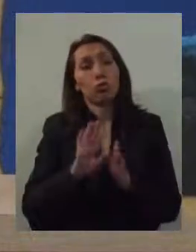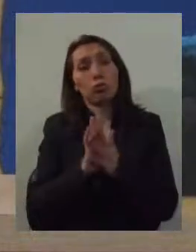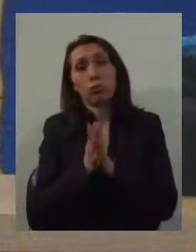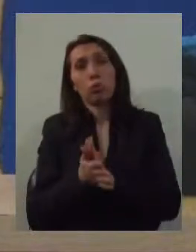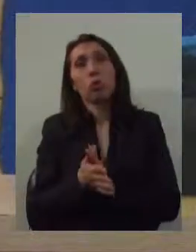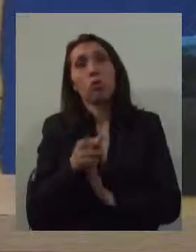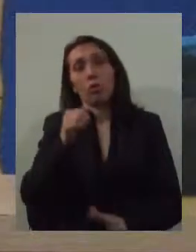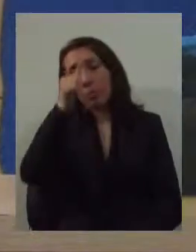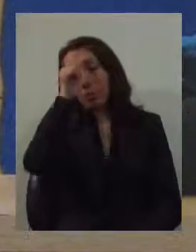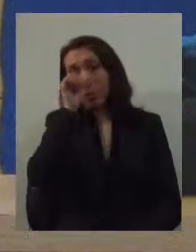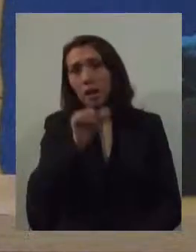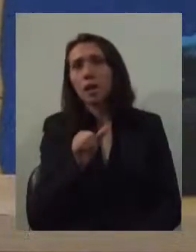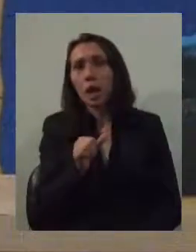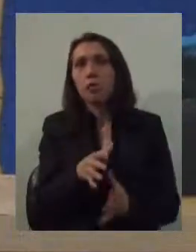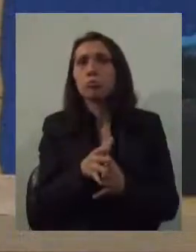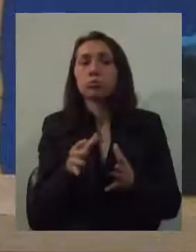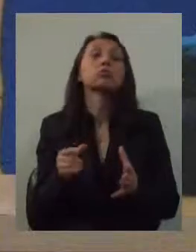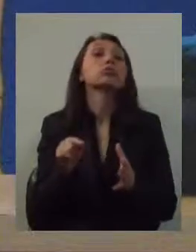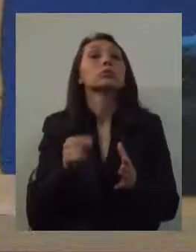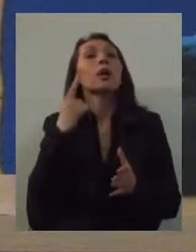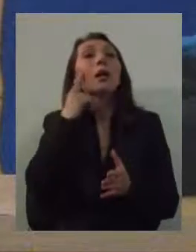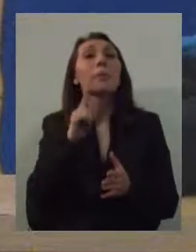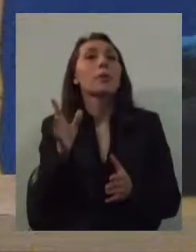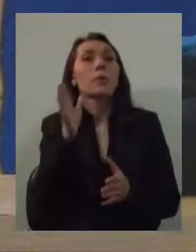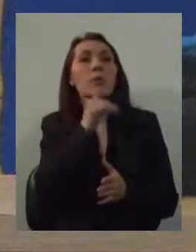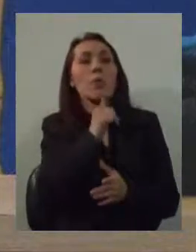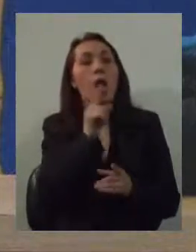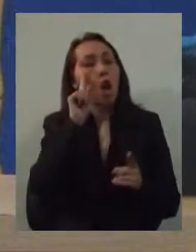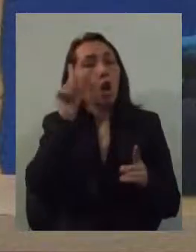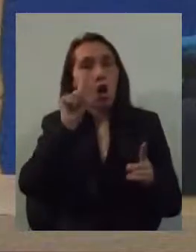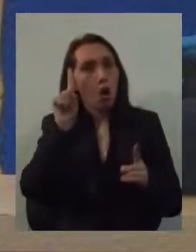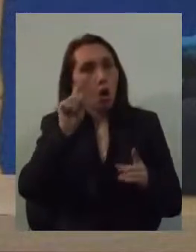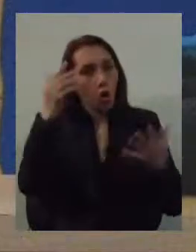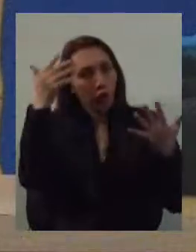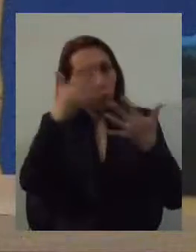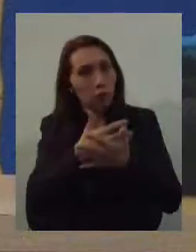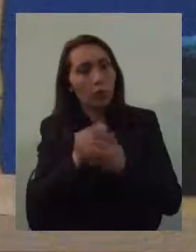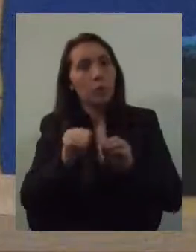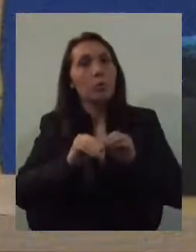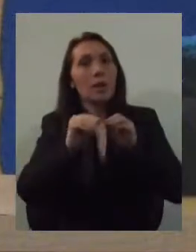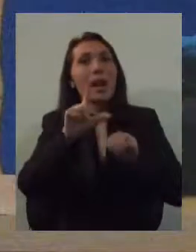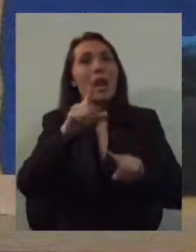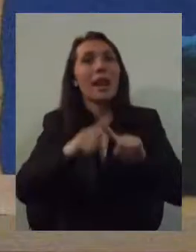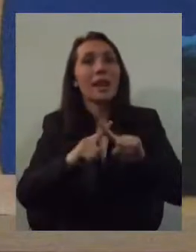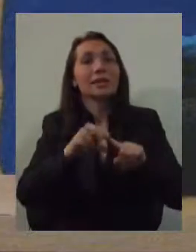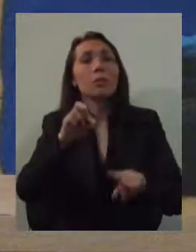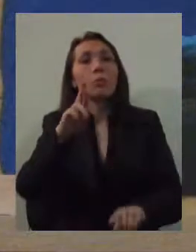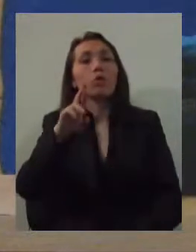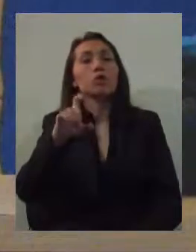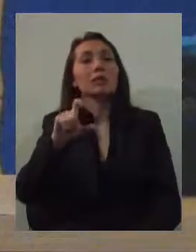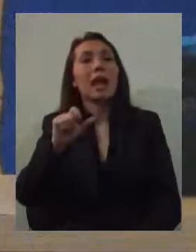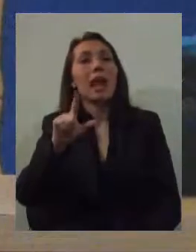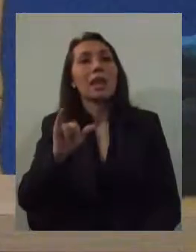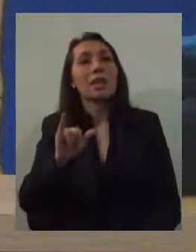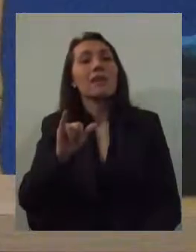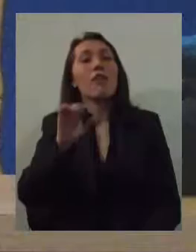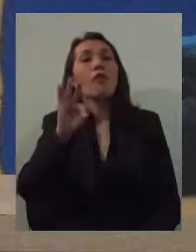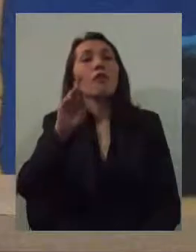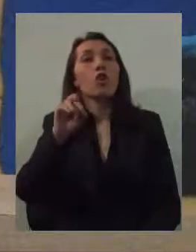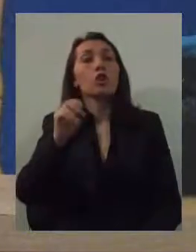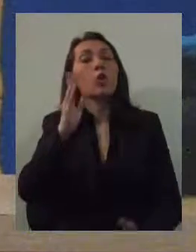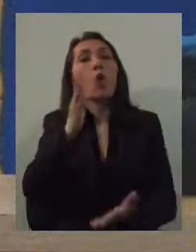penal últimamente. Sin embargo, no hay que confundir la aplicación de la Lex Processalis Fori con el orden